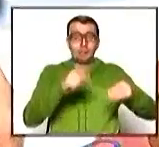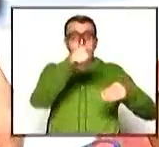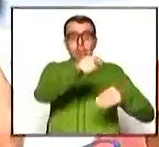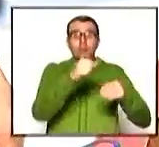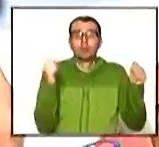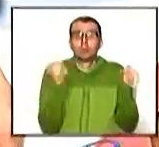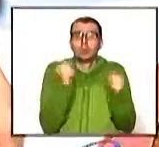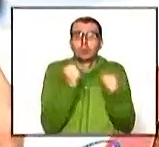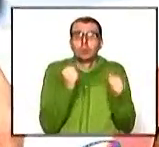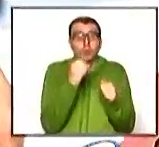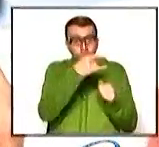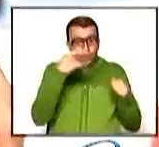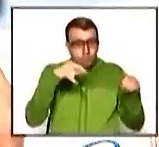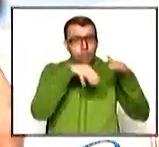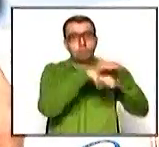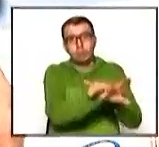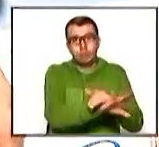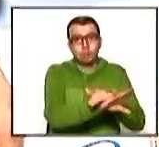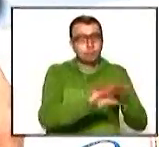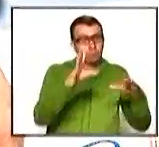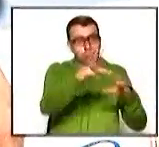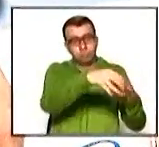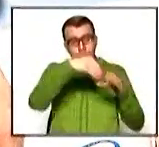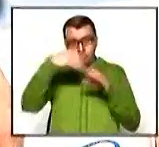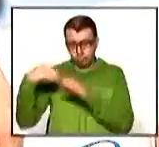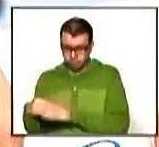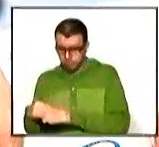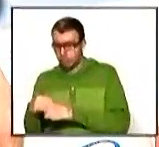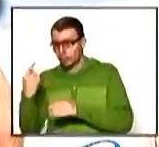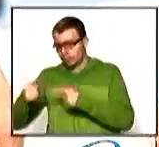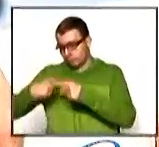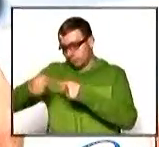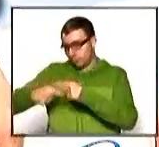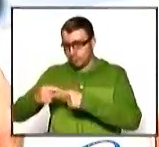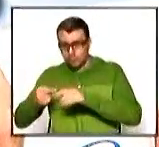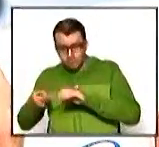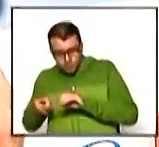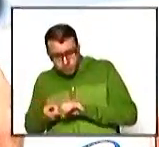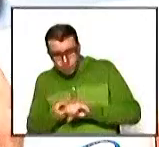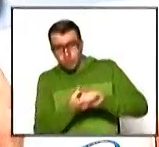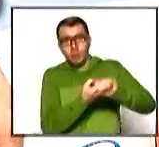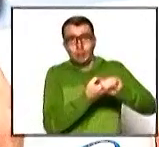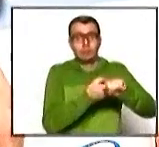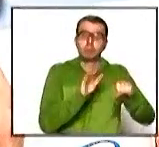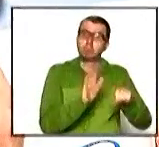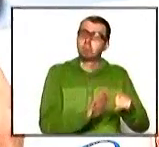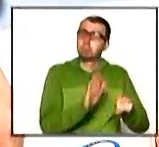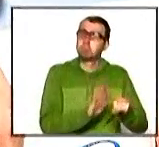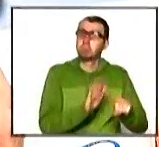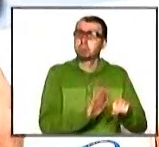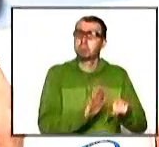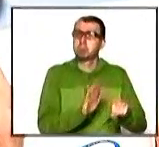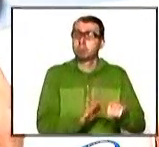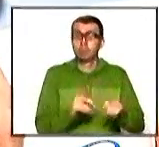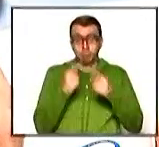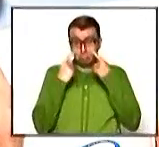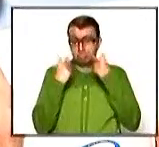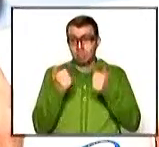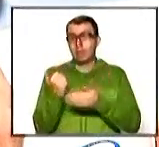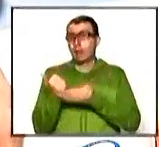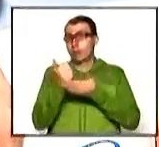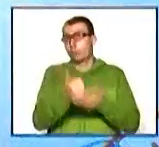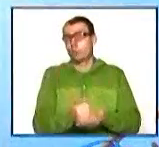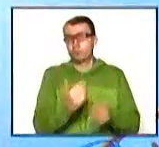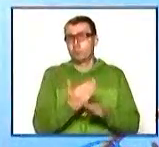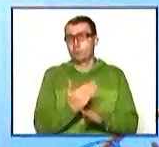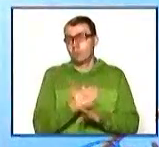y lo mojan con este gel de caléndula y lo utilizan como supositorio. Excelente para este tipo de problemas. Esa sería